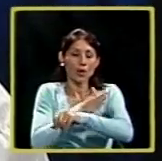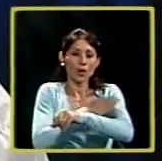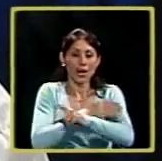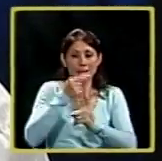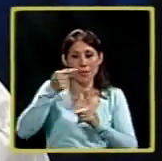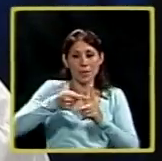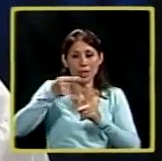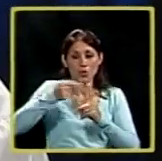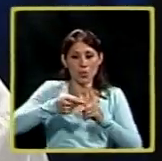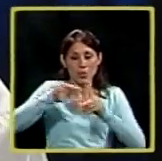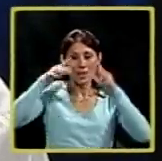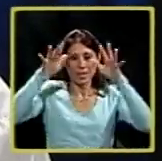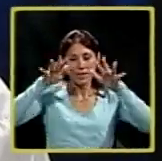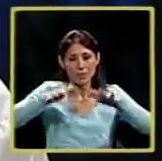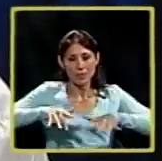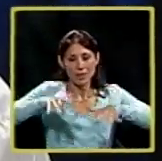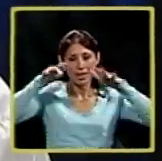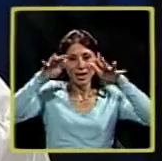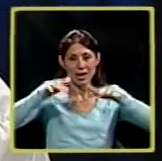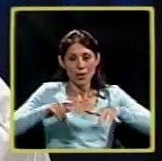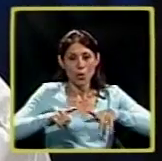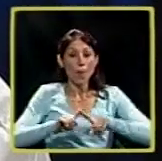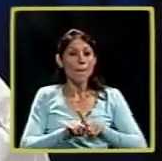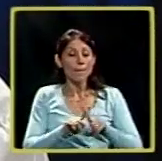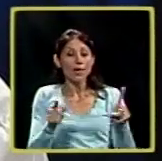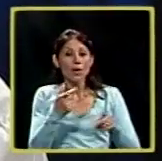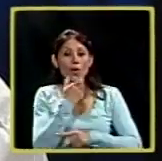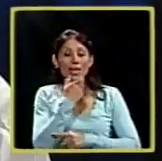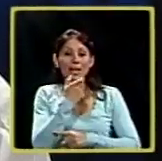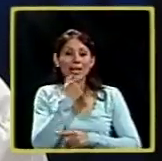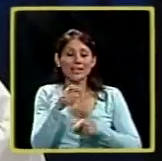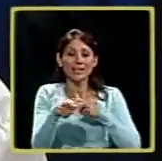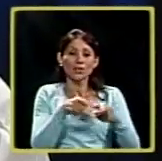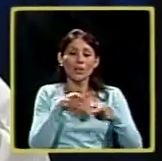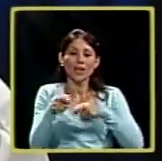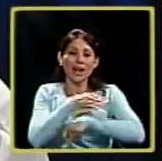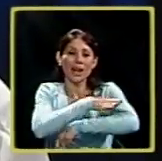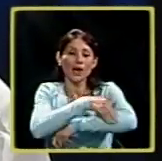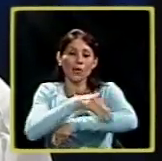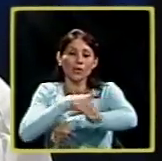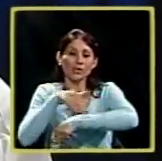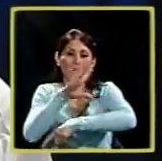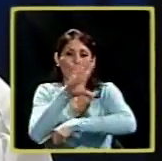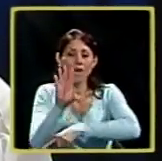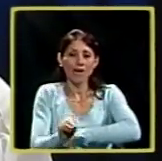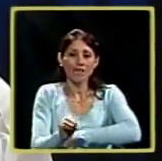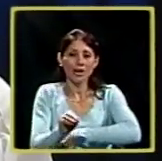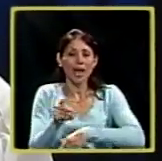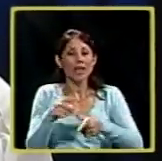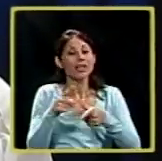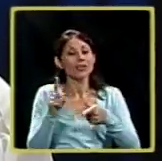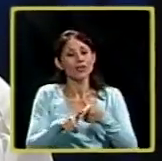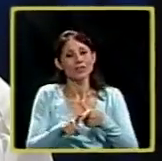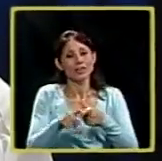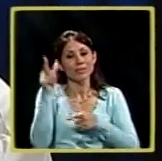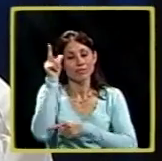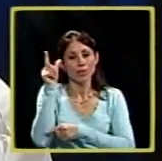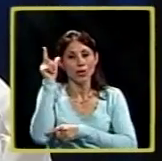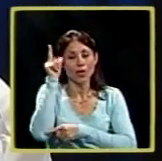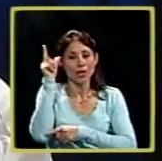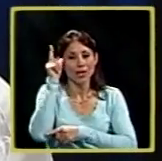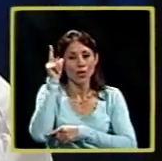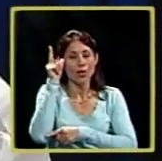de invierno. Pero los ingleses dominan la costa de África, entonces era obvio que tenía que venir